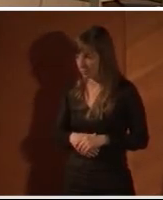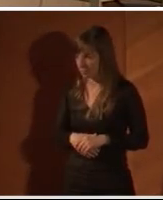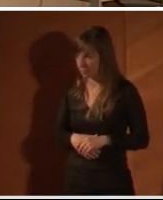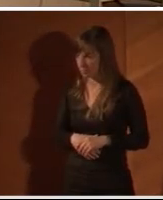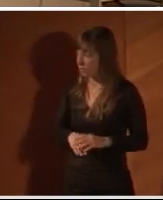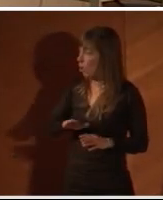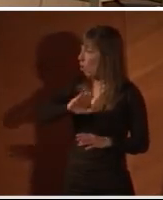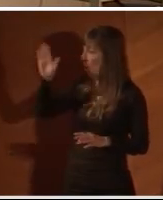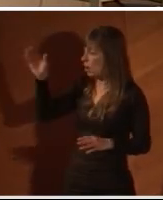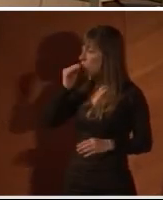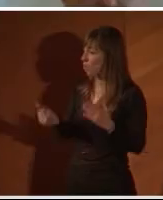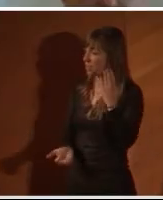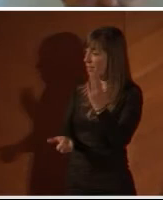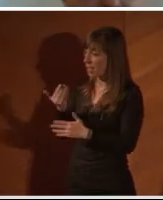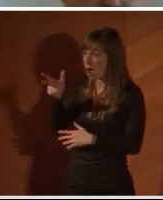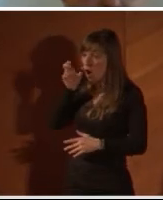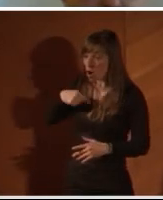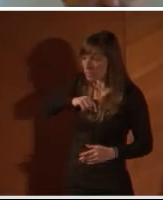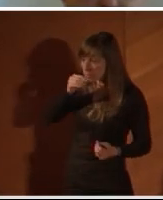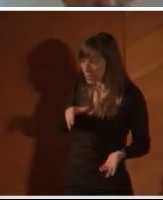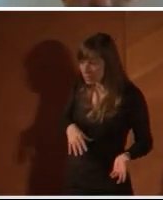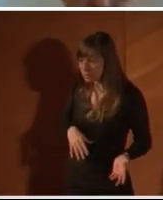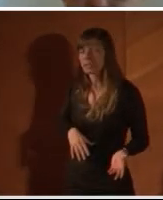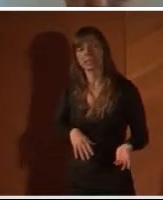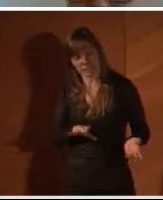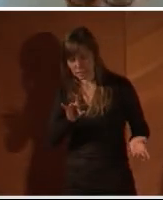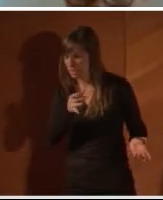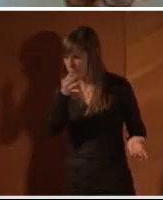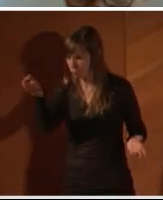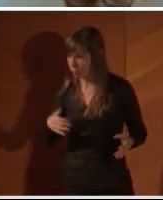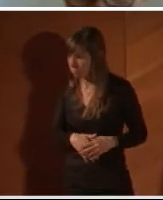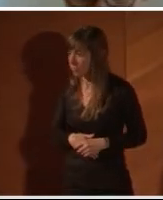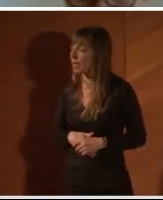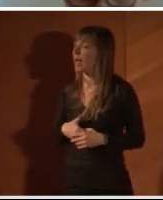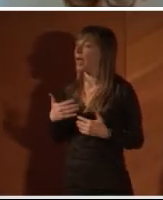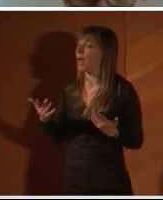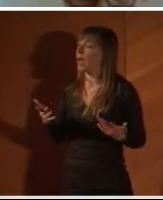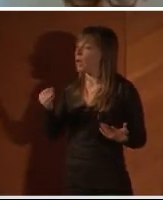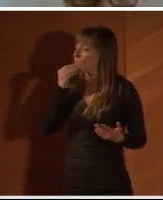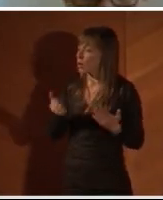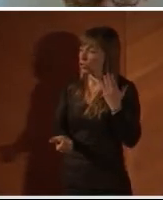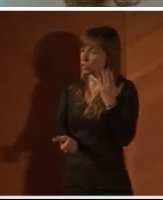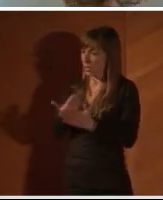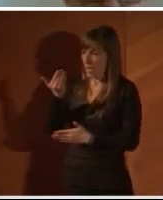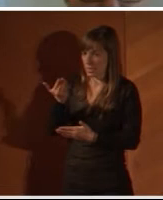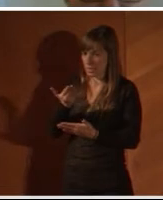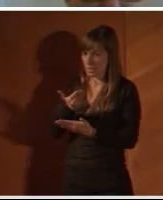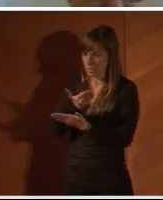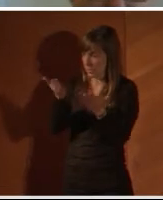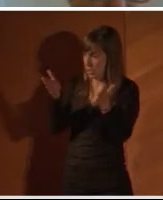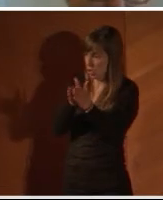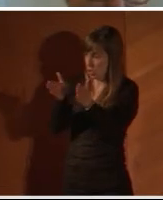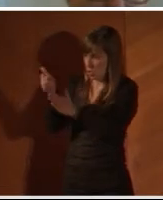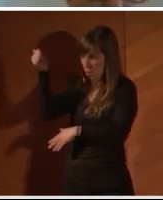Hola, muy buen día. ¿Se oye? Buenos días, sí, perfectamente. ¿Se oye? Muy buen día, buenos días, compañeros